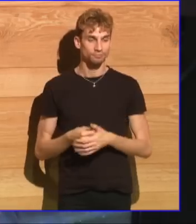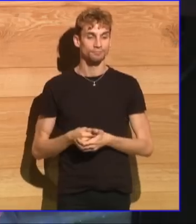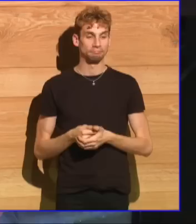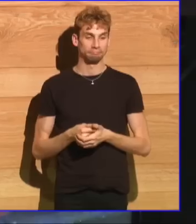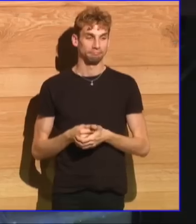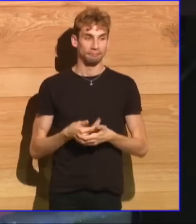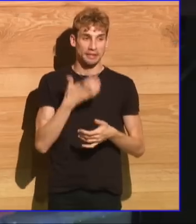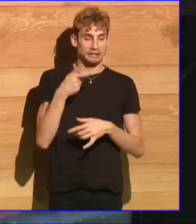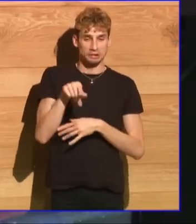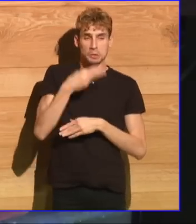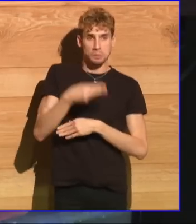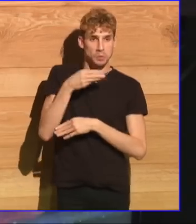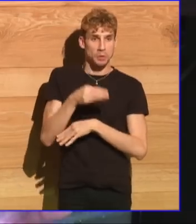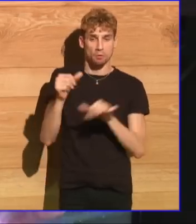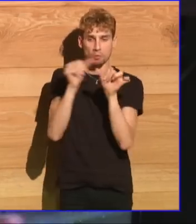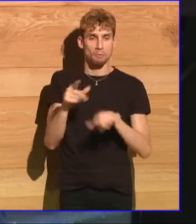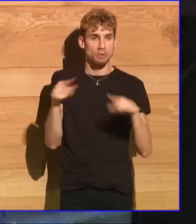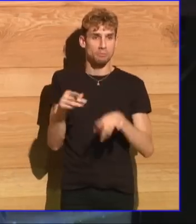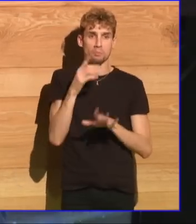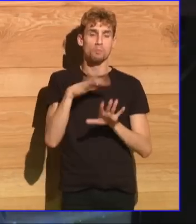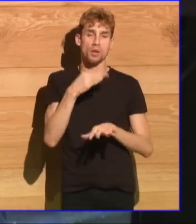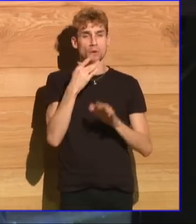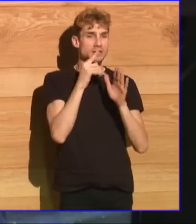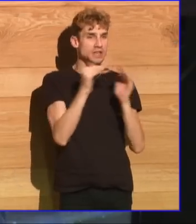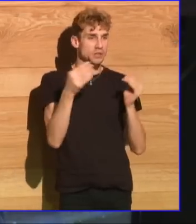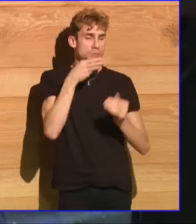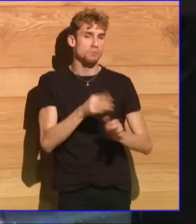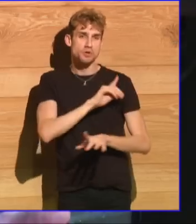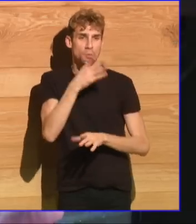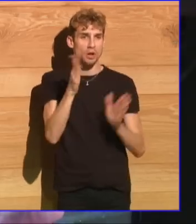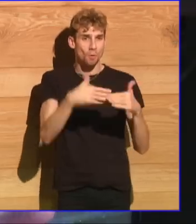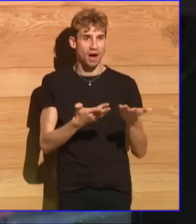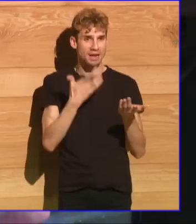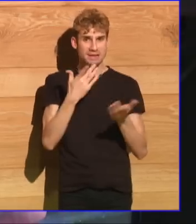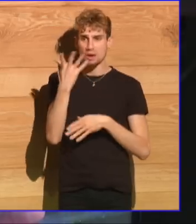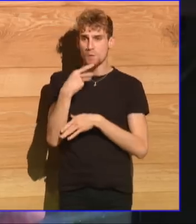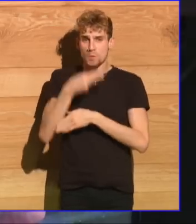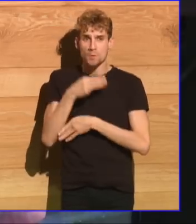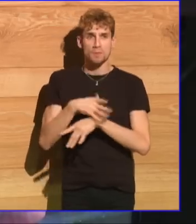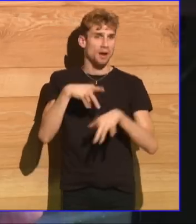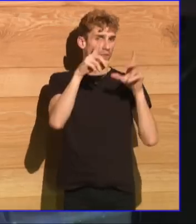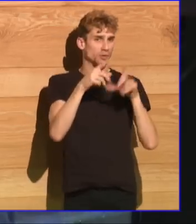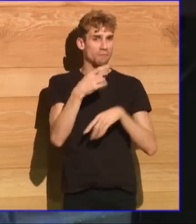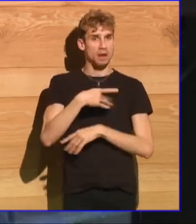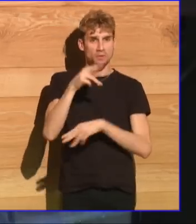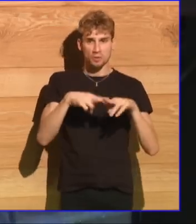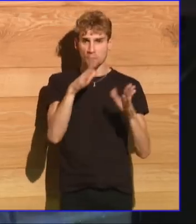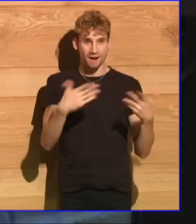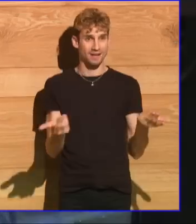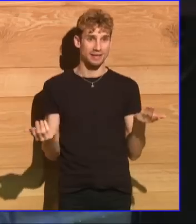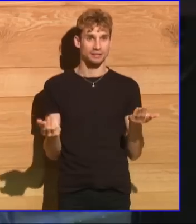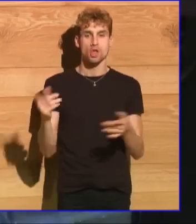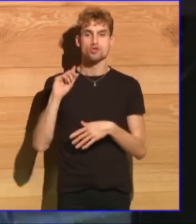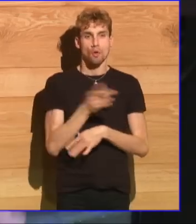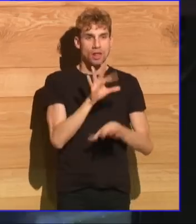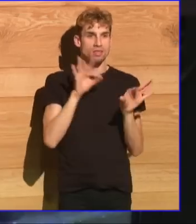bueno musicalmente, pues no será muy bueno con los silencios, porque no los hay. Y si está muy bien con el color, pues no será una buena fotografía en blanco y negro. Y todo se